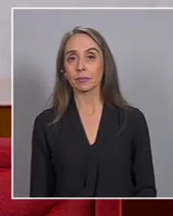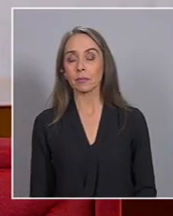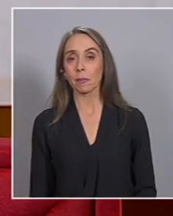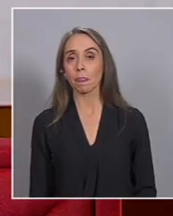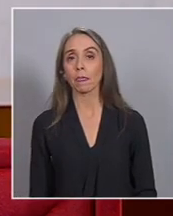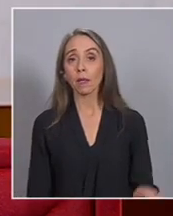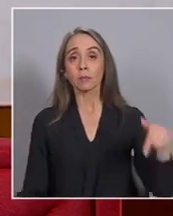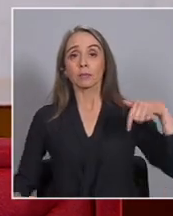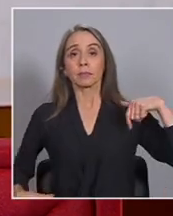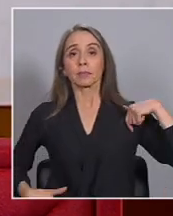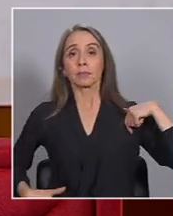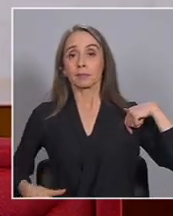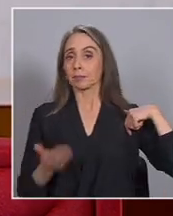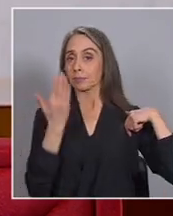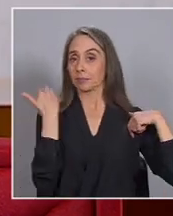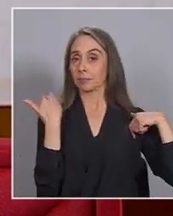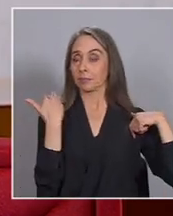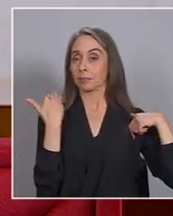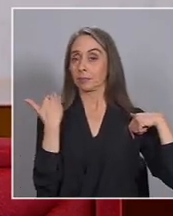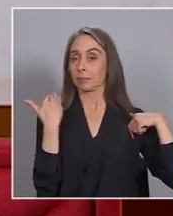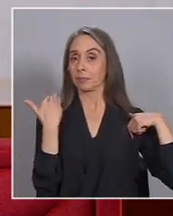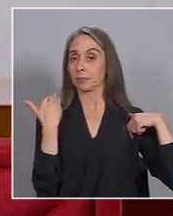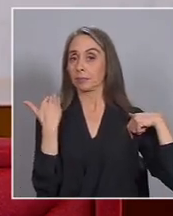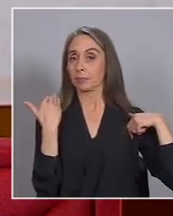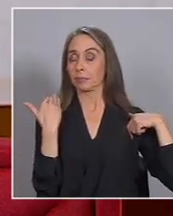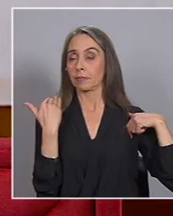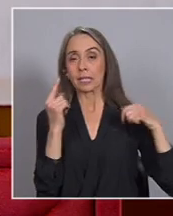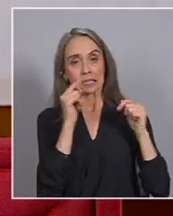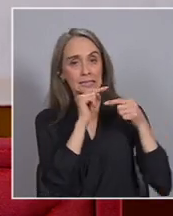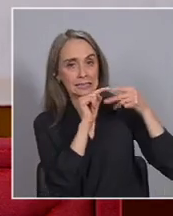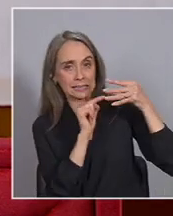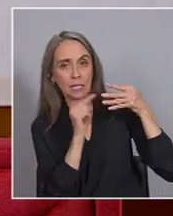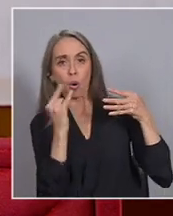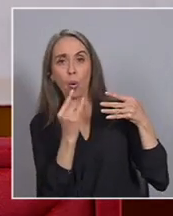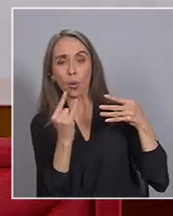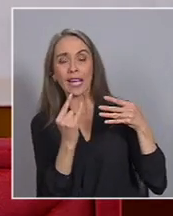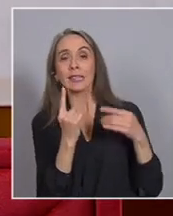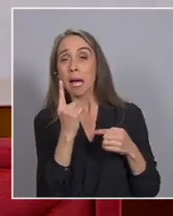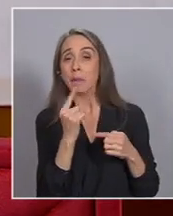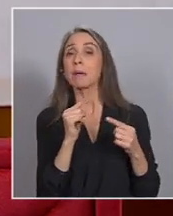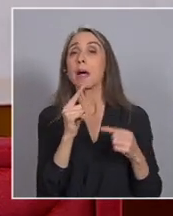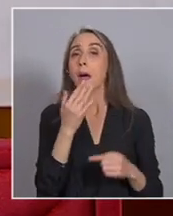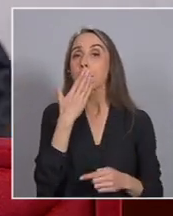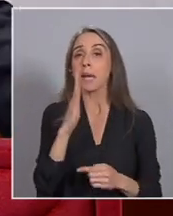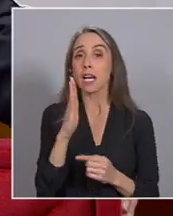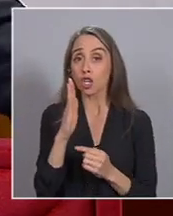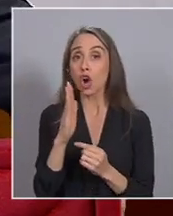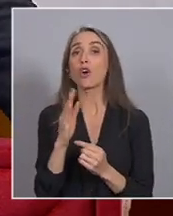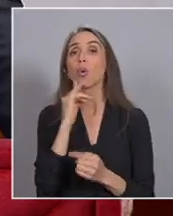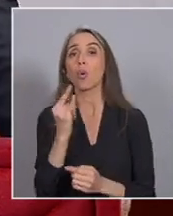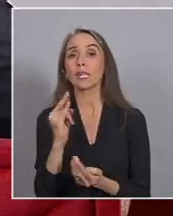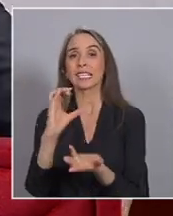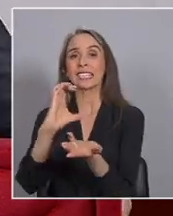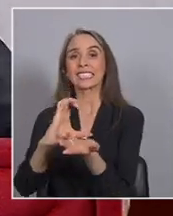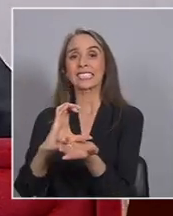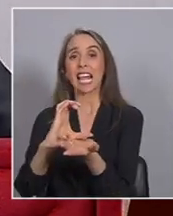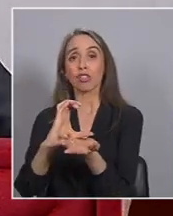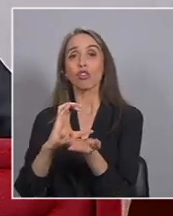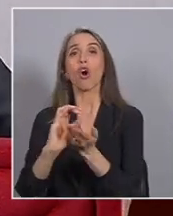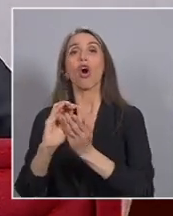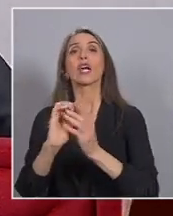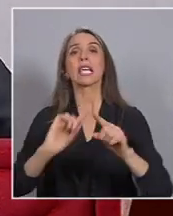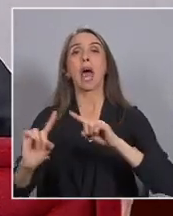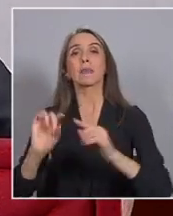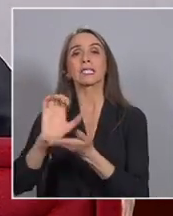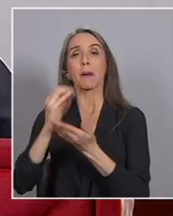Cuando asumimos, una de nuestras urgencias era poder mejorar las condiciones de los centros administrados por el Estado, en donde sabemos que se han